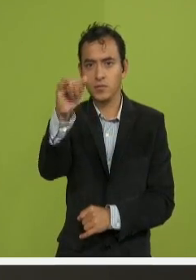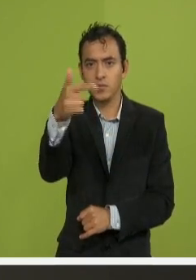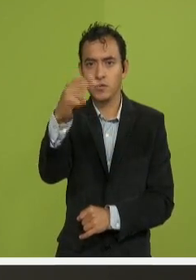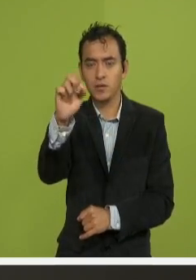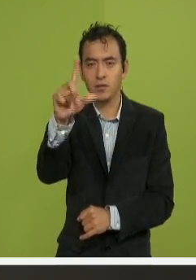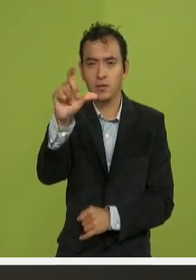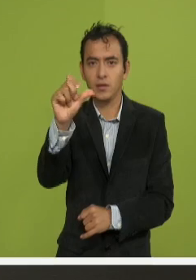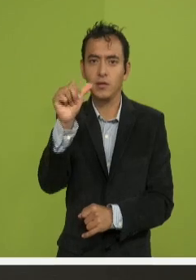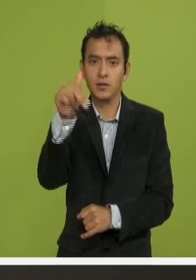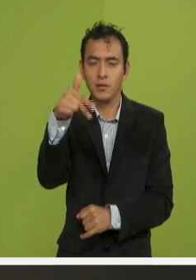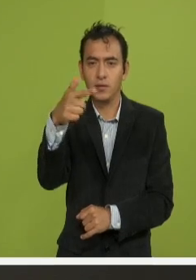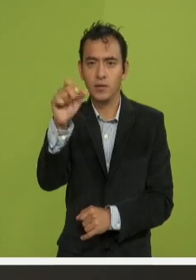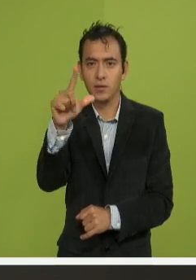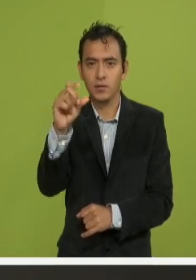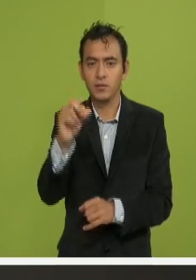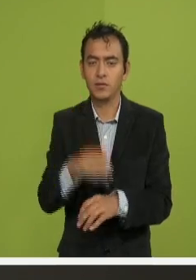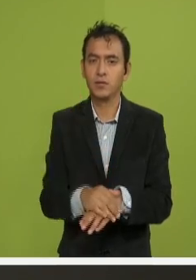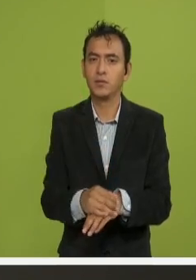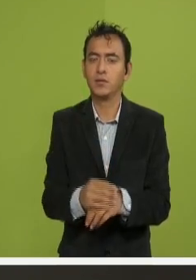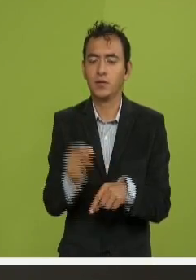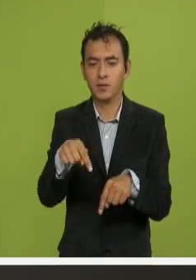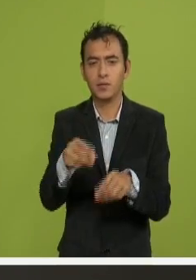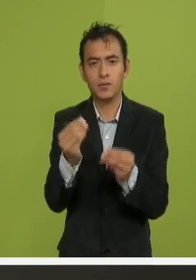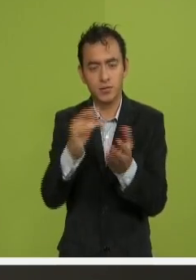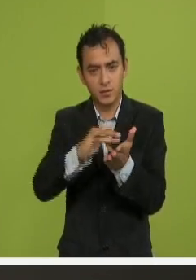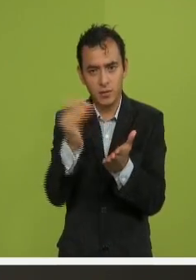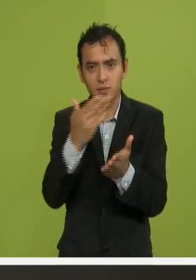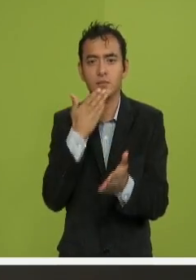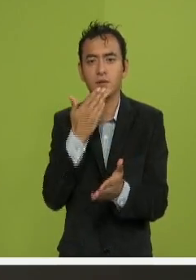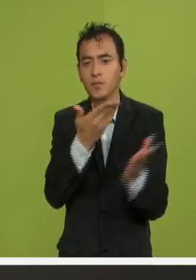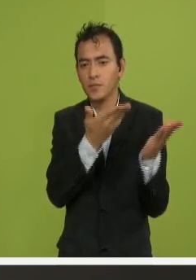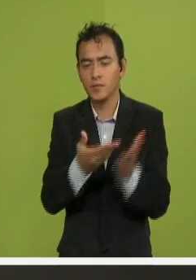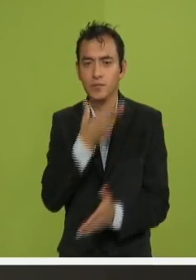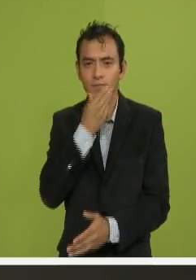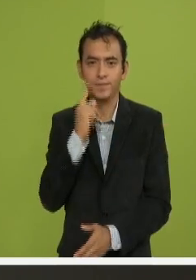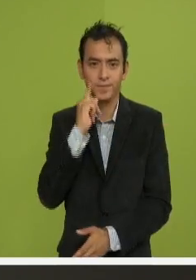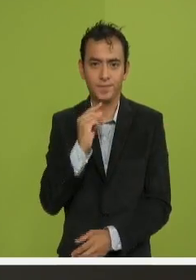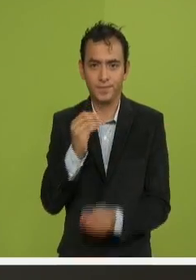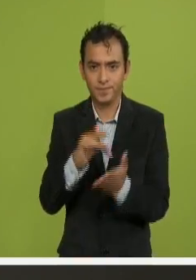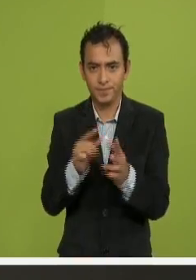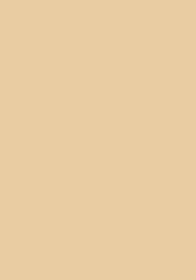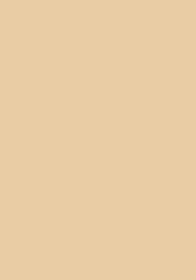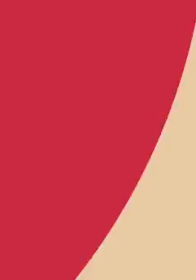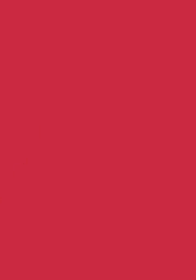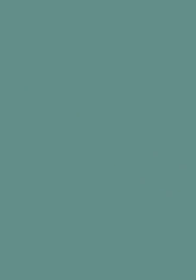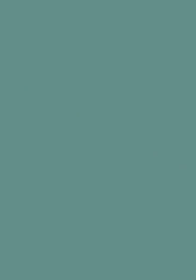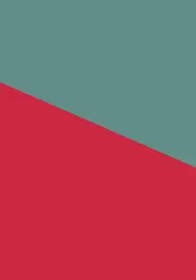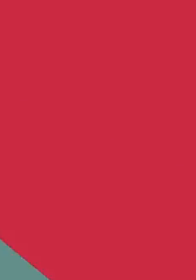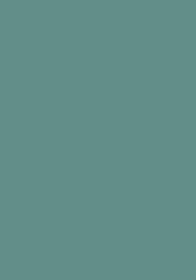intérprete aquí en Sororidades. Muchísimas gracias. Así que, bienvenidos, bienvenidas. Iniciamos.